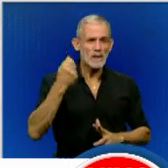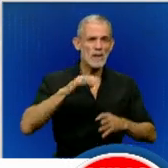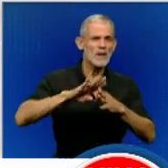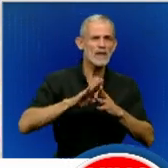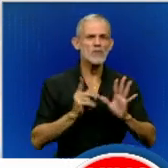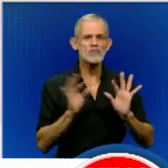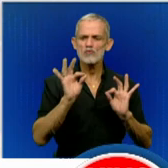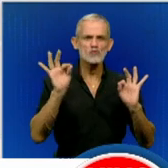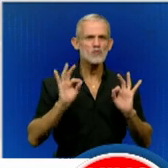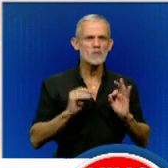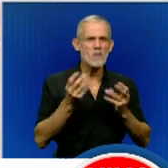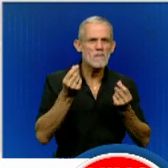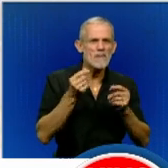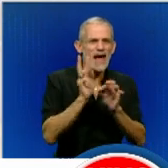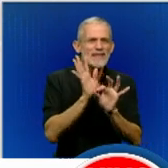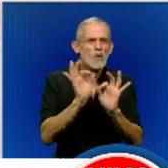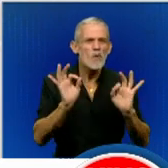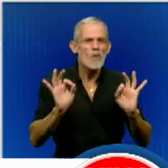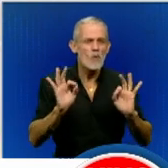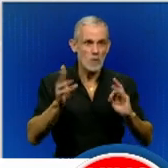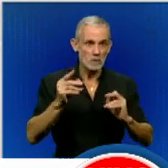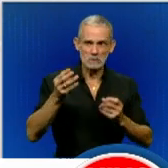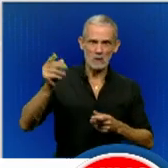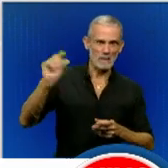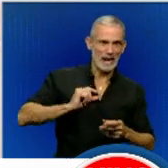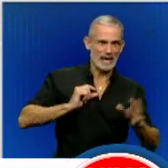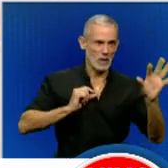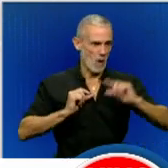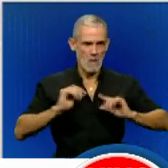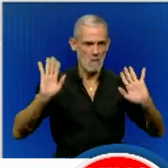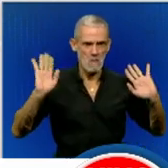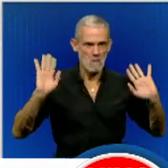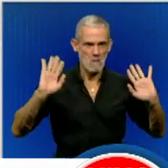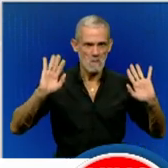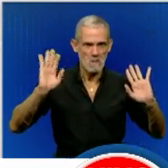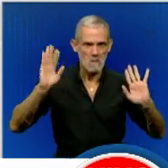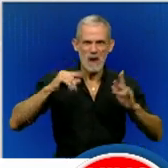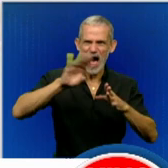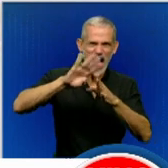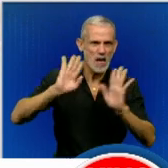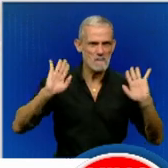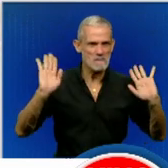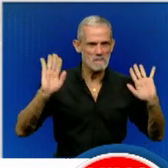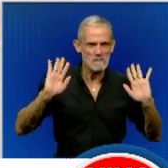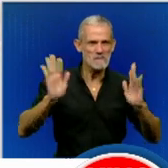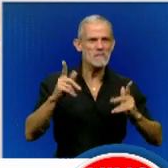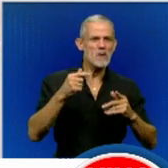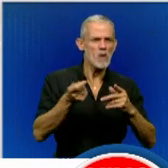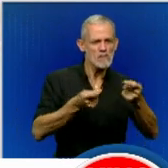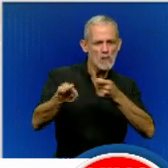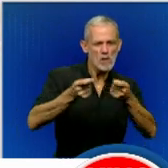austeridad no hemos recorrido no hemos tenido necesidad de recurrir al endeudamiento en base a una buena